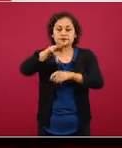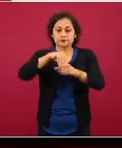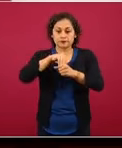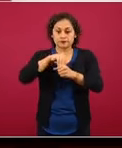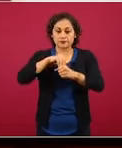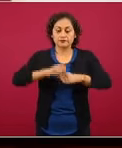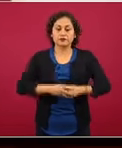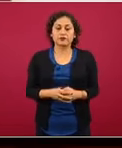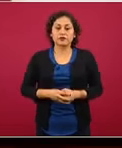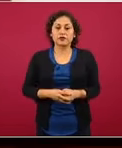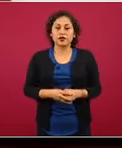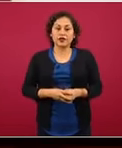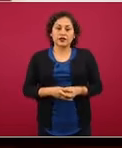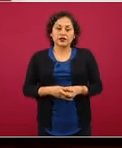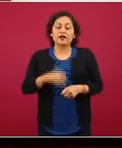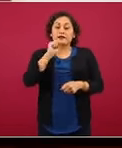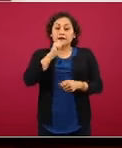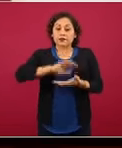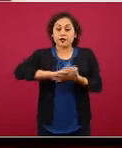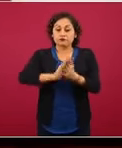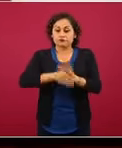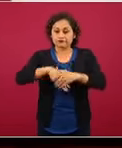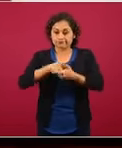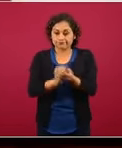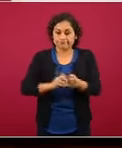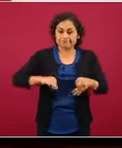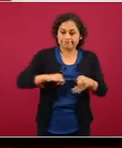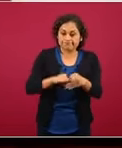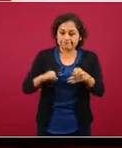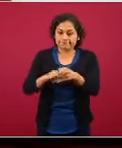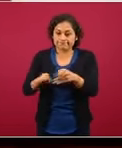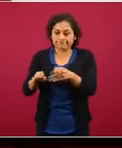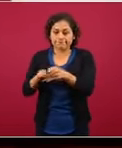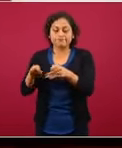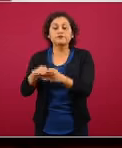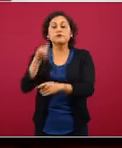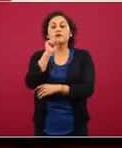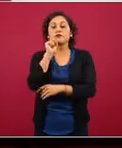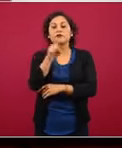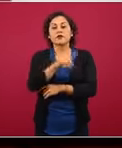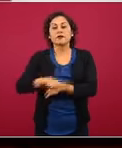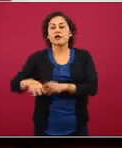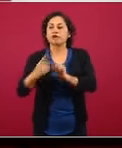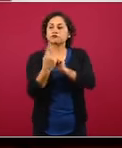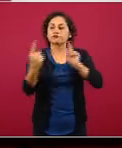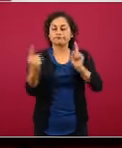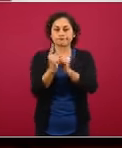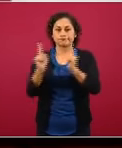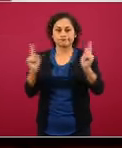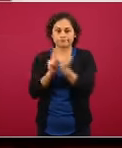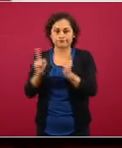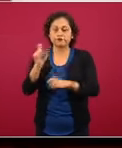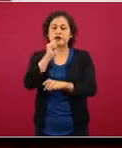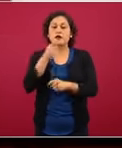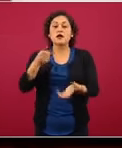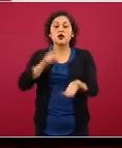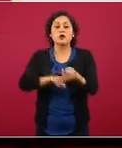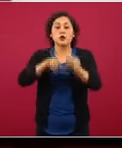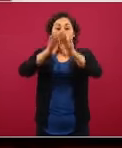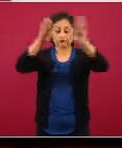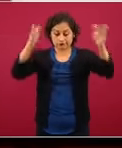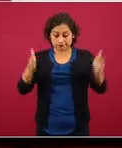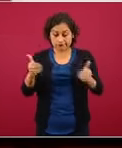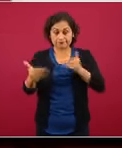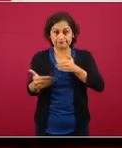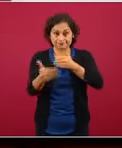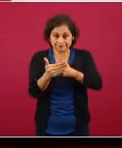Lavarse las manos constantemente, mantener la sana distancia, ventilar los lugares cerrados en